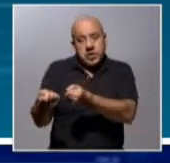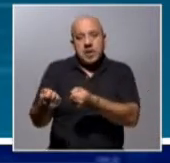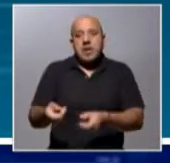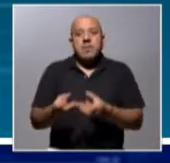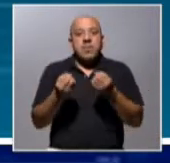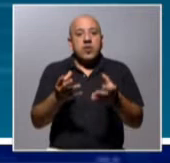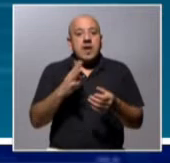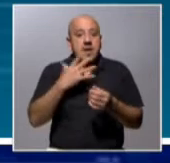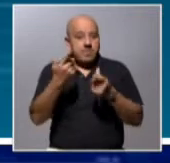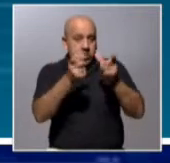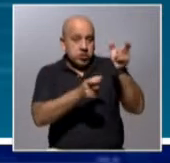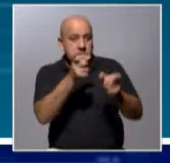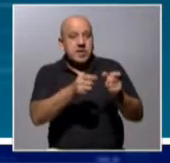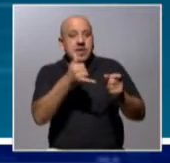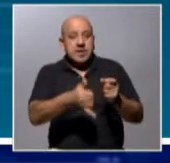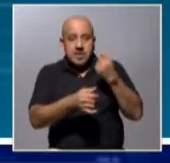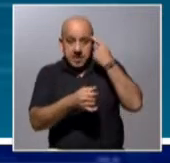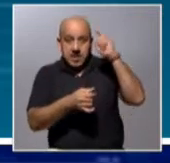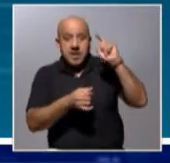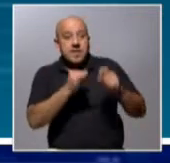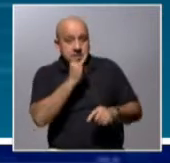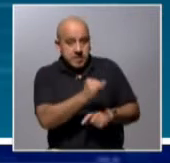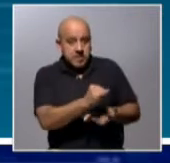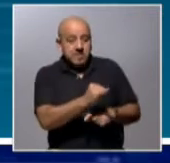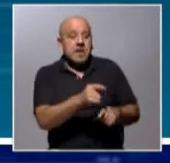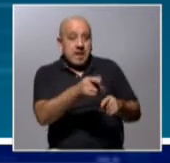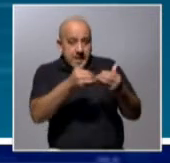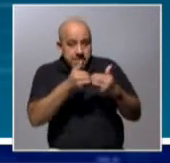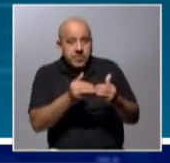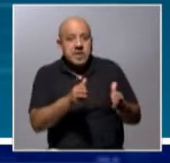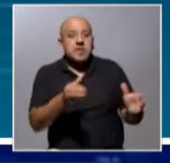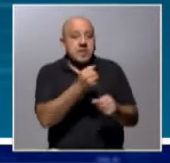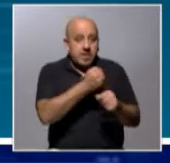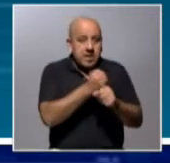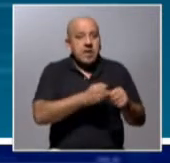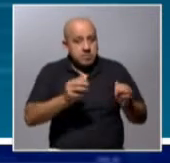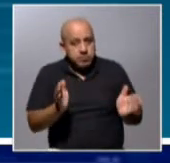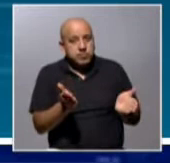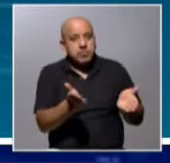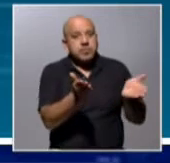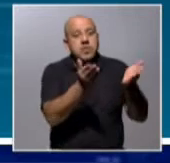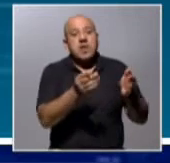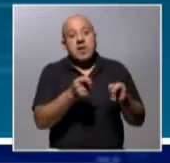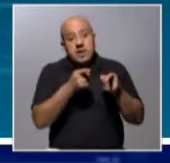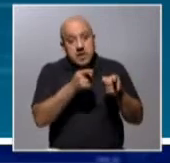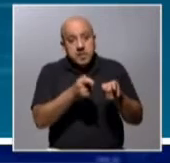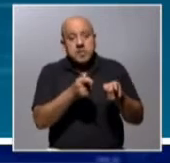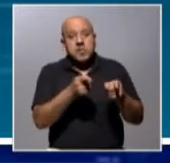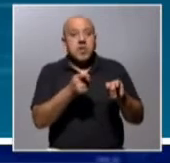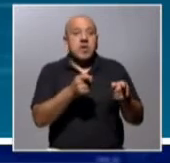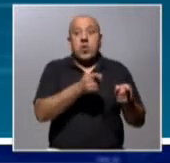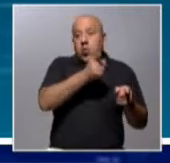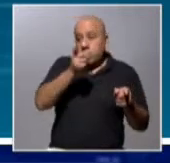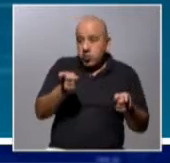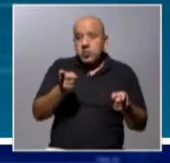que toma la iniciativa y empieza y trabaja para llevarlas adelante. Y obviamente están aquellos